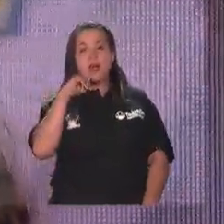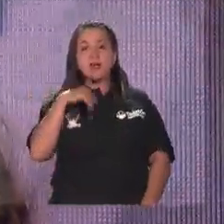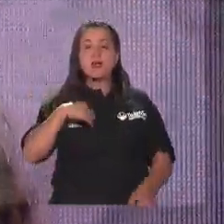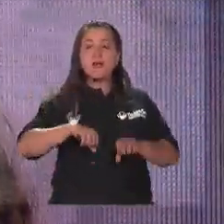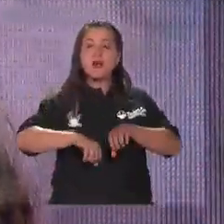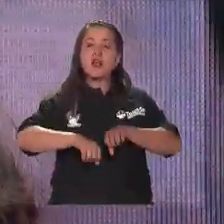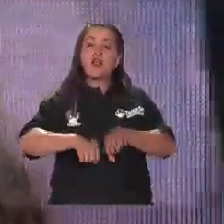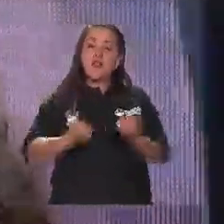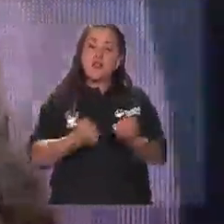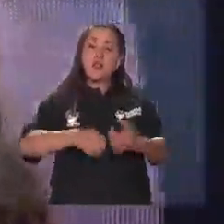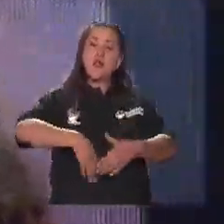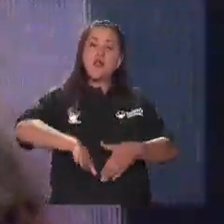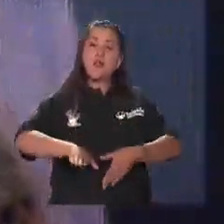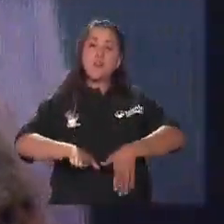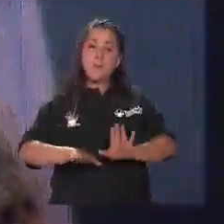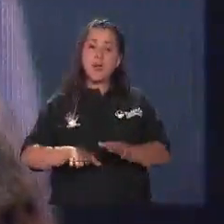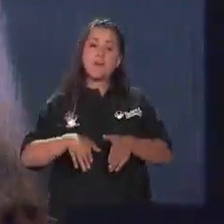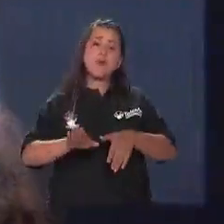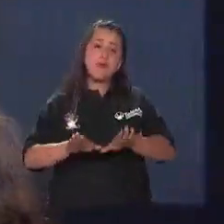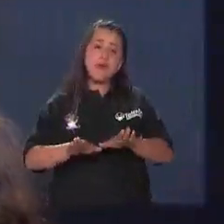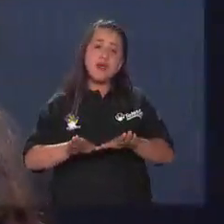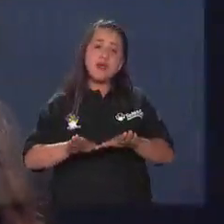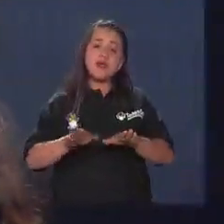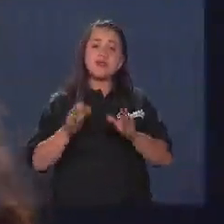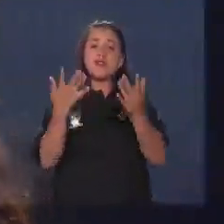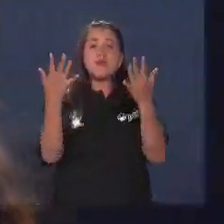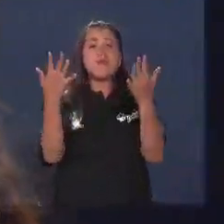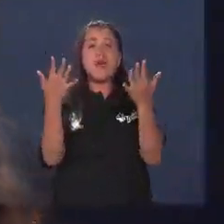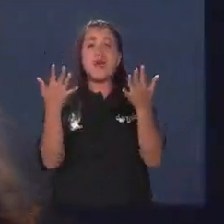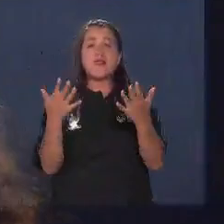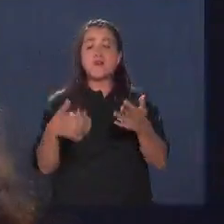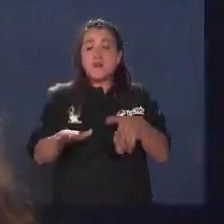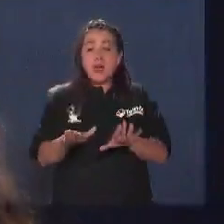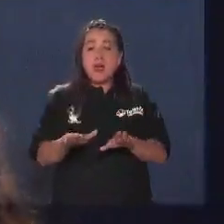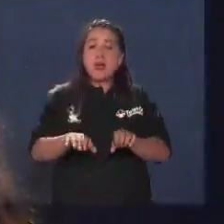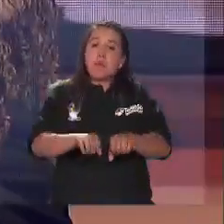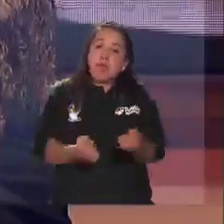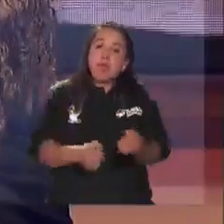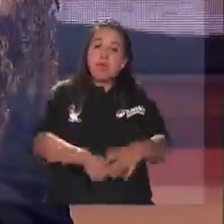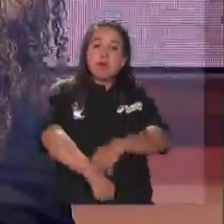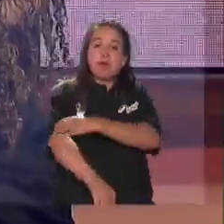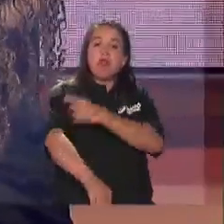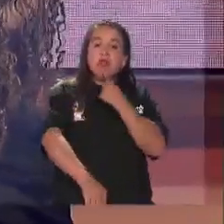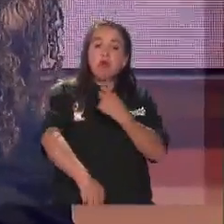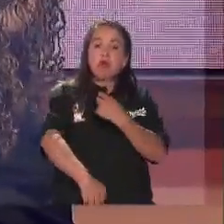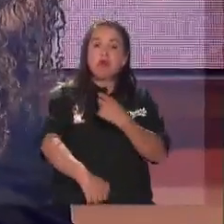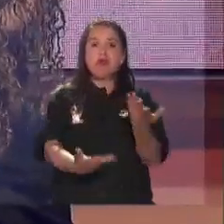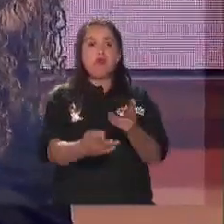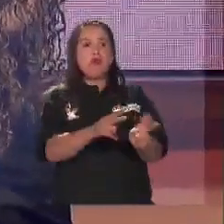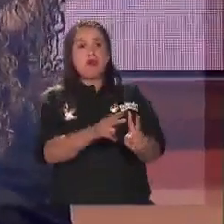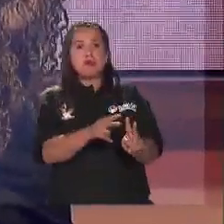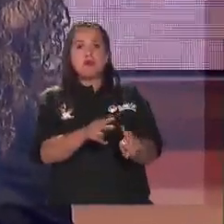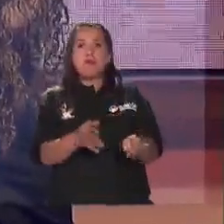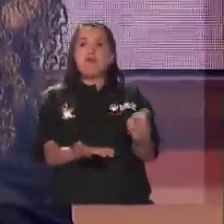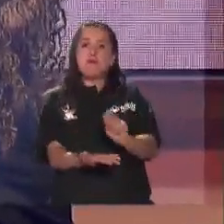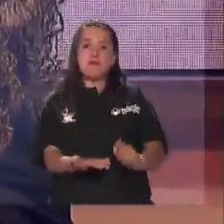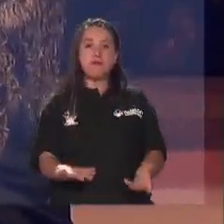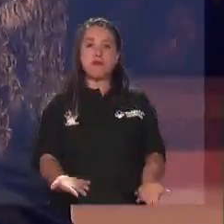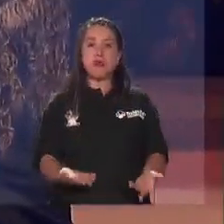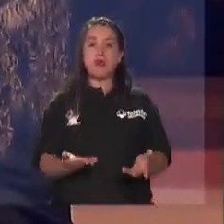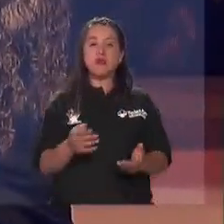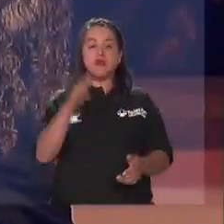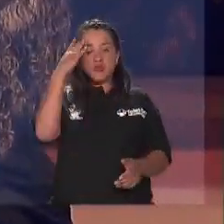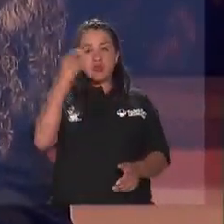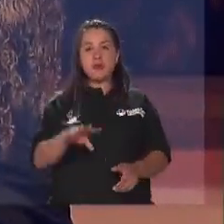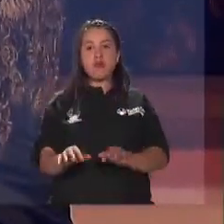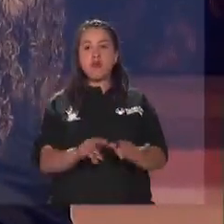un pie y mis pies son mis manos. Entonces, ¿qué voy a hacer yo sin mis pies? Son mis manos. ¿Es verdad? Sí. Tú lo demuestras porque tú manejas el